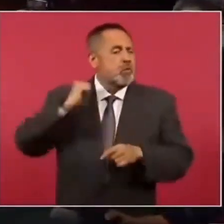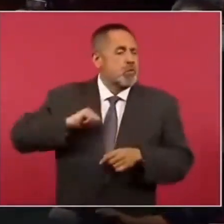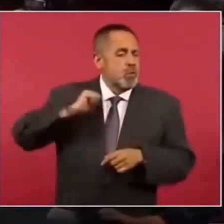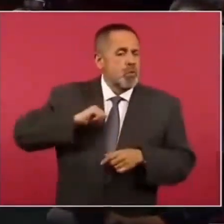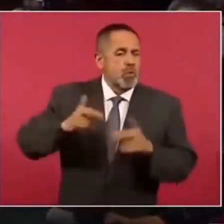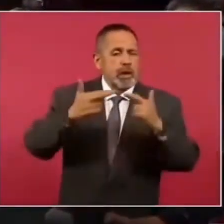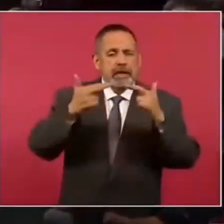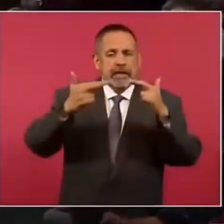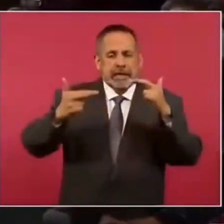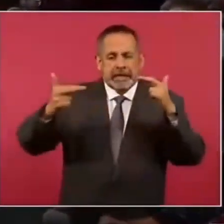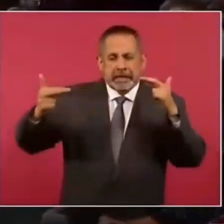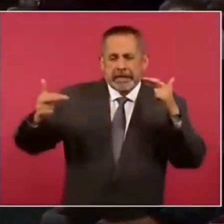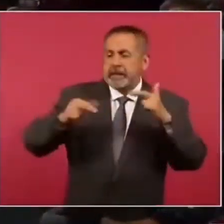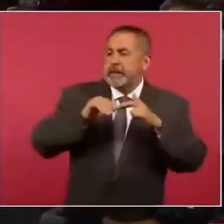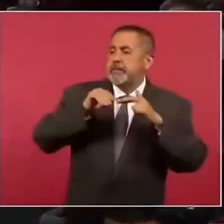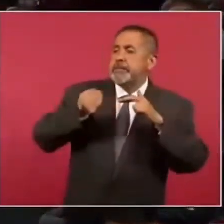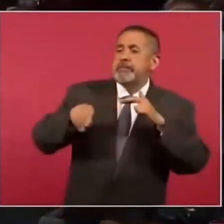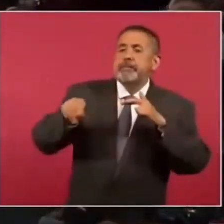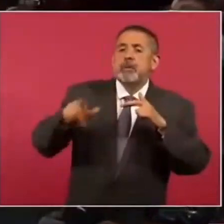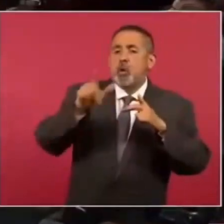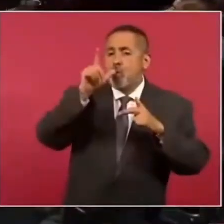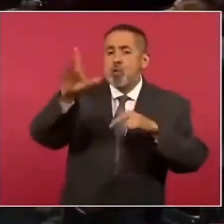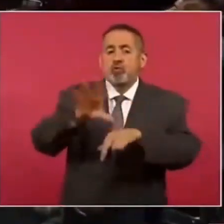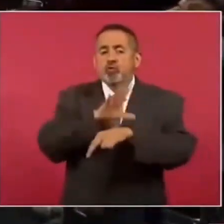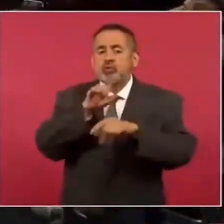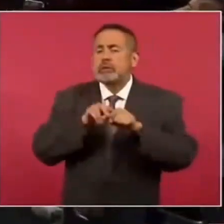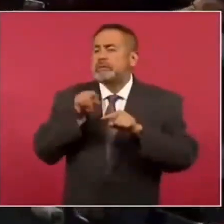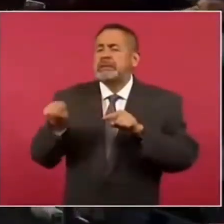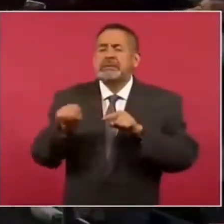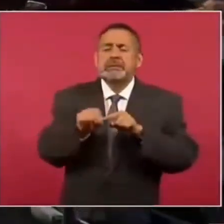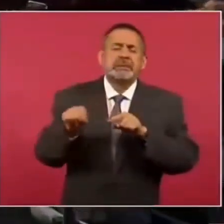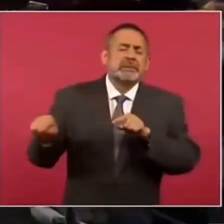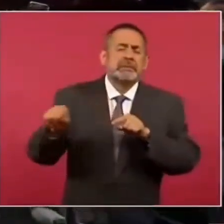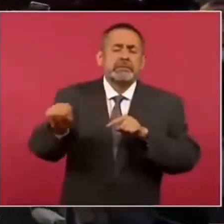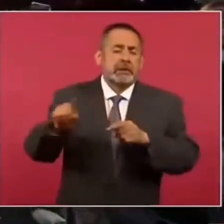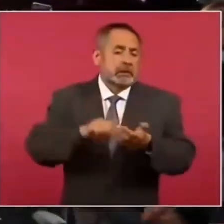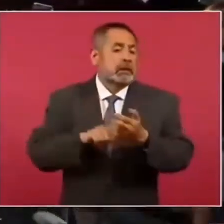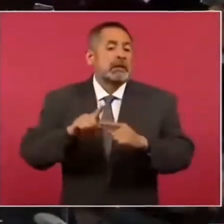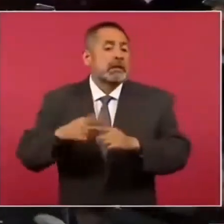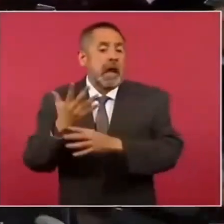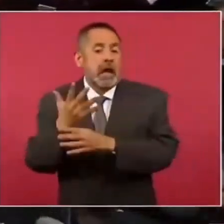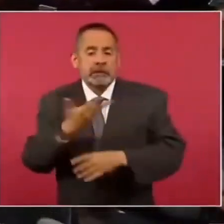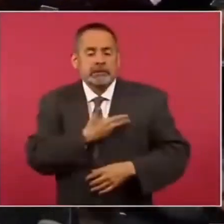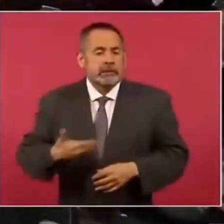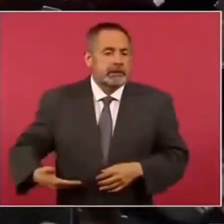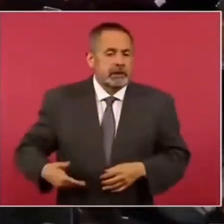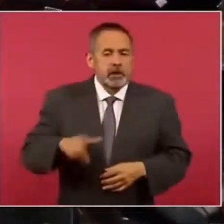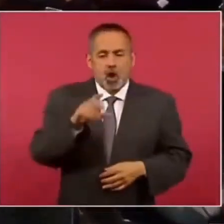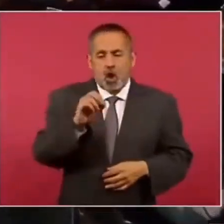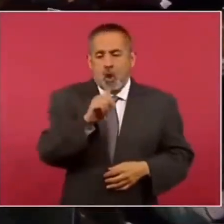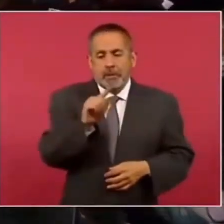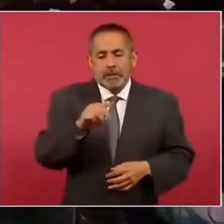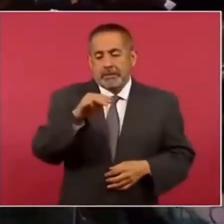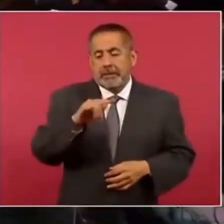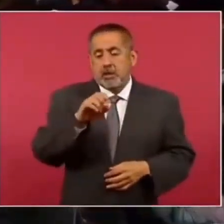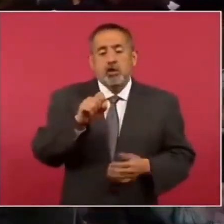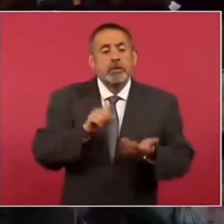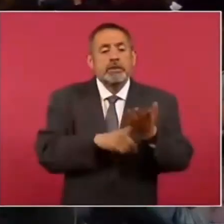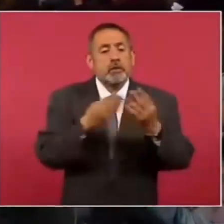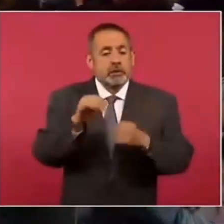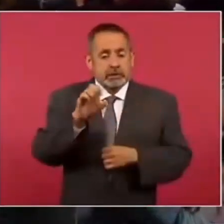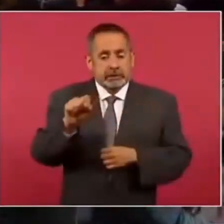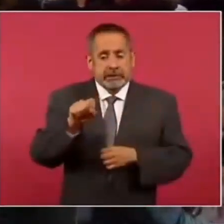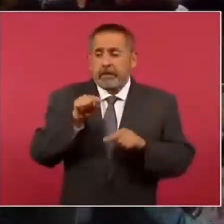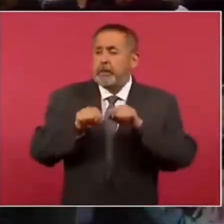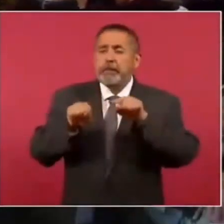país después de la nacionalización que llevó a cabo el presidente López Mateos en 1960,